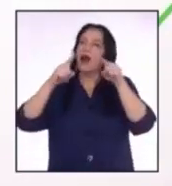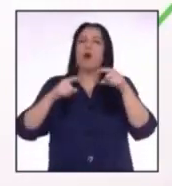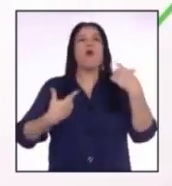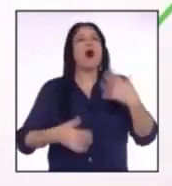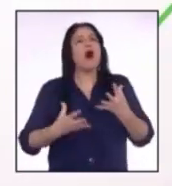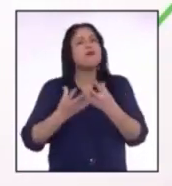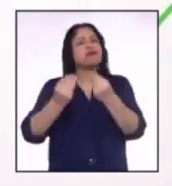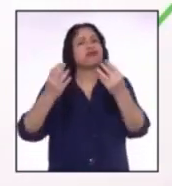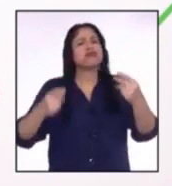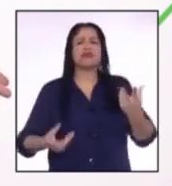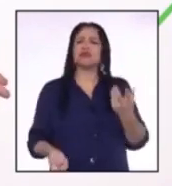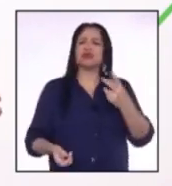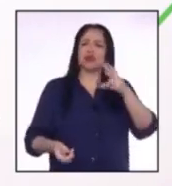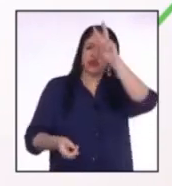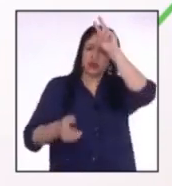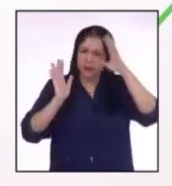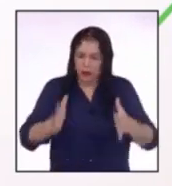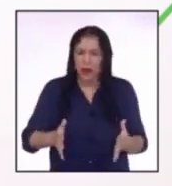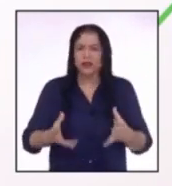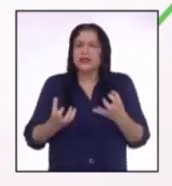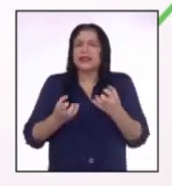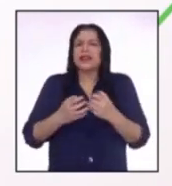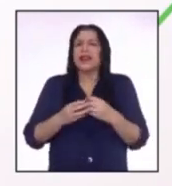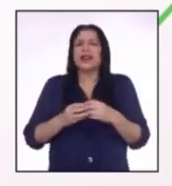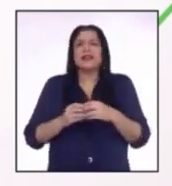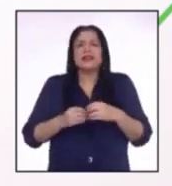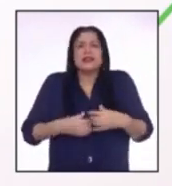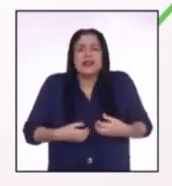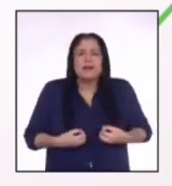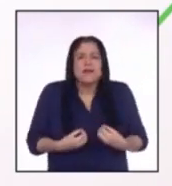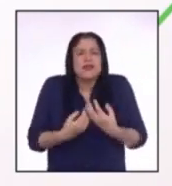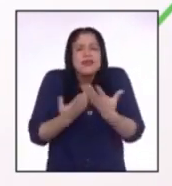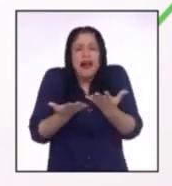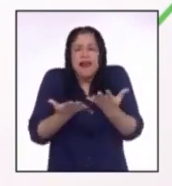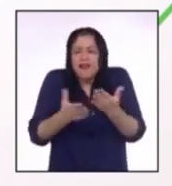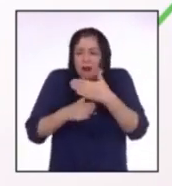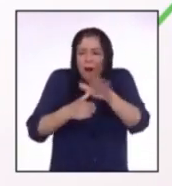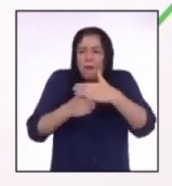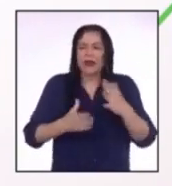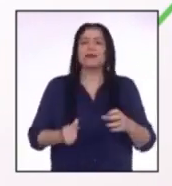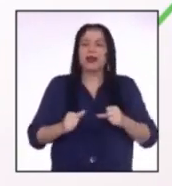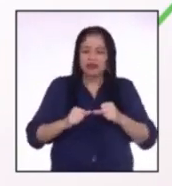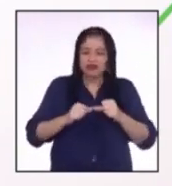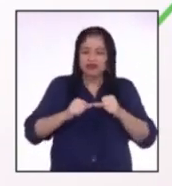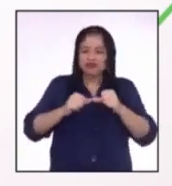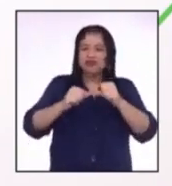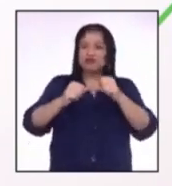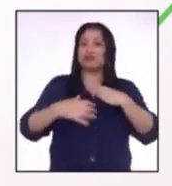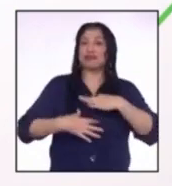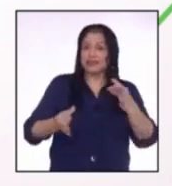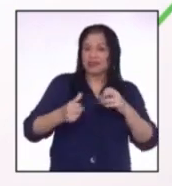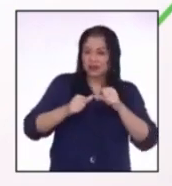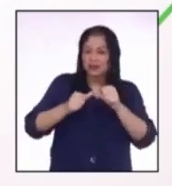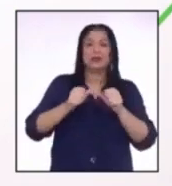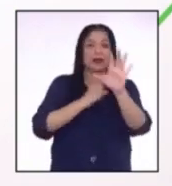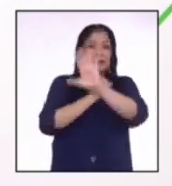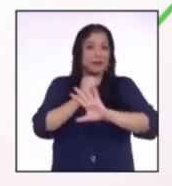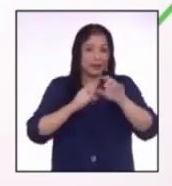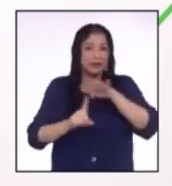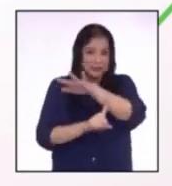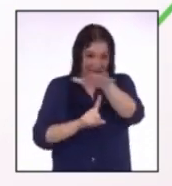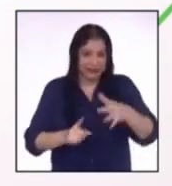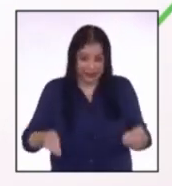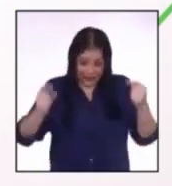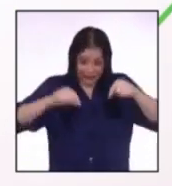peruanas y peruanos que buscan inspirarnos y contagiarnos su deseo por preservar nuestra naturaleza un hermoso mensaje si esta